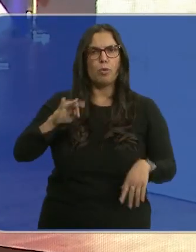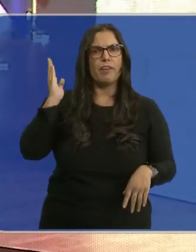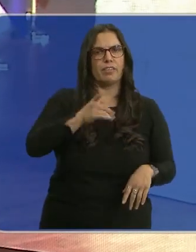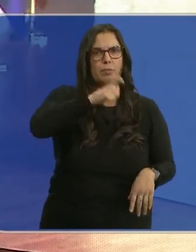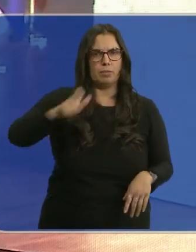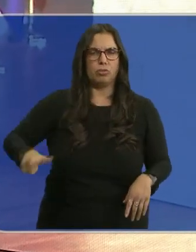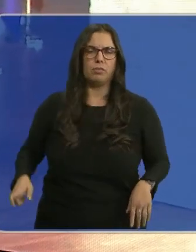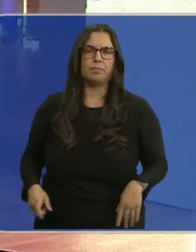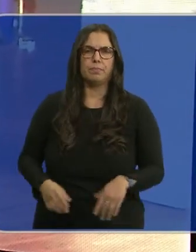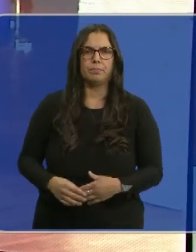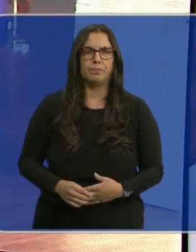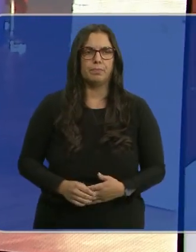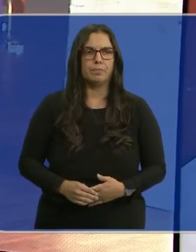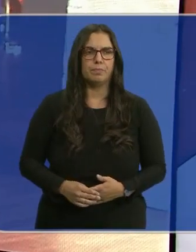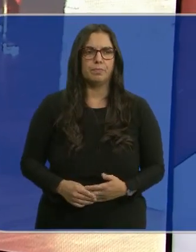los ciudadanos. Lidia.